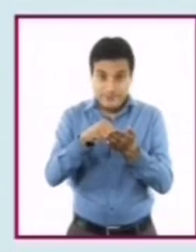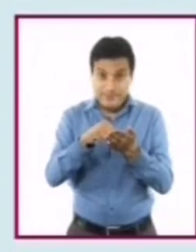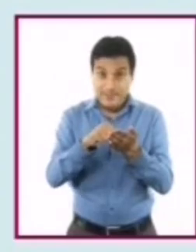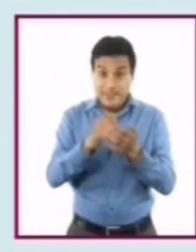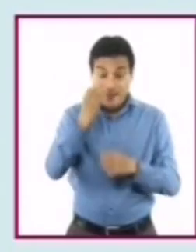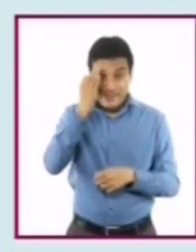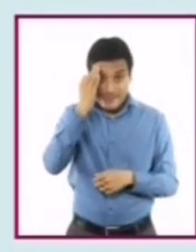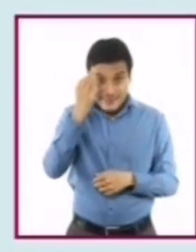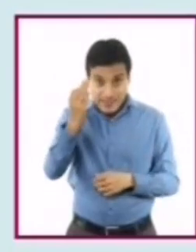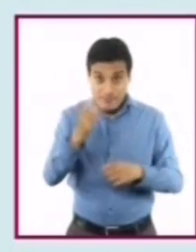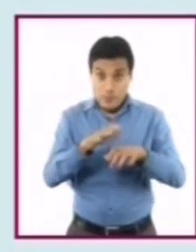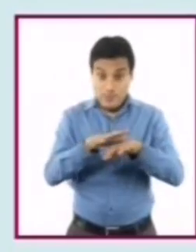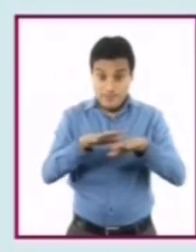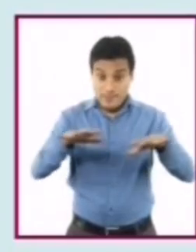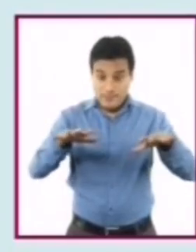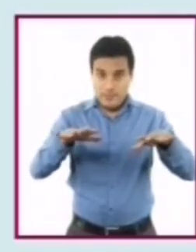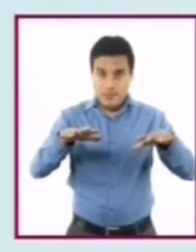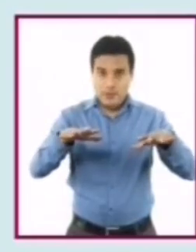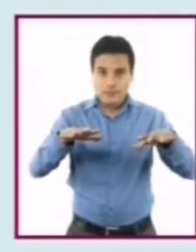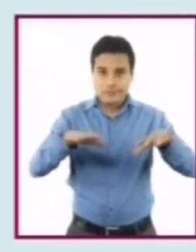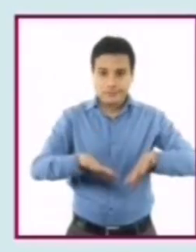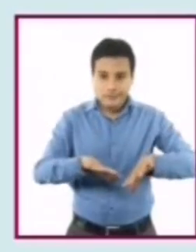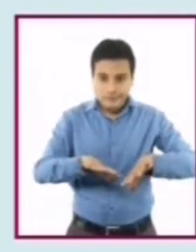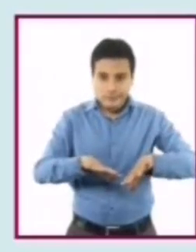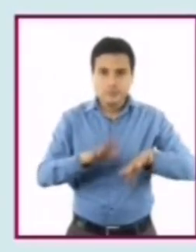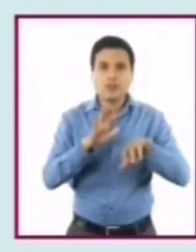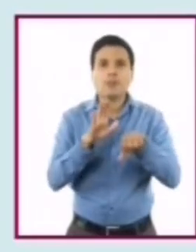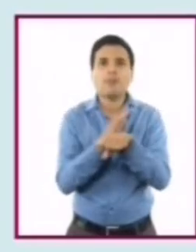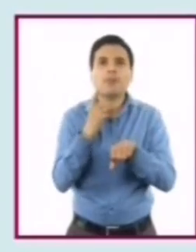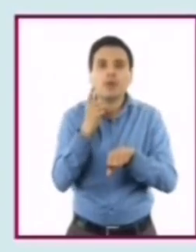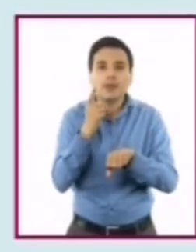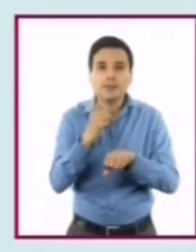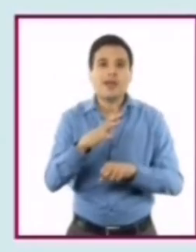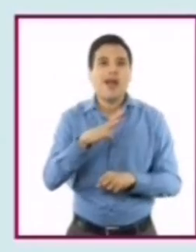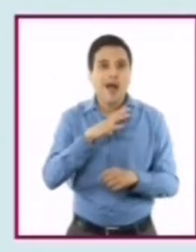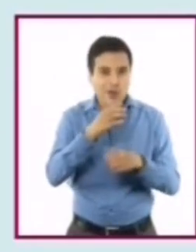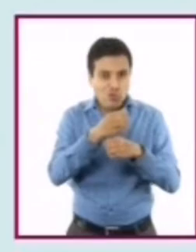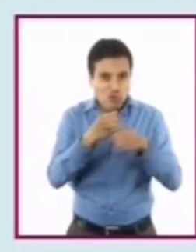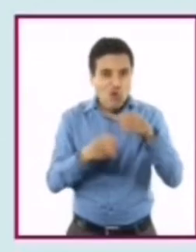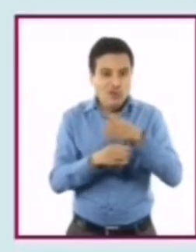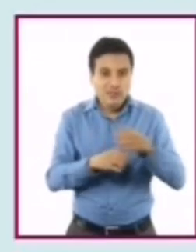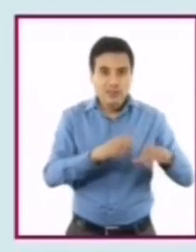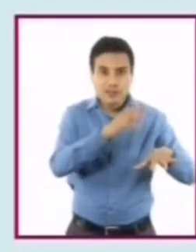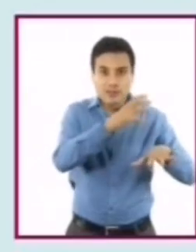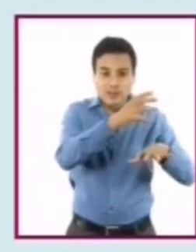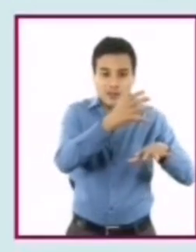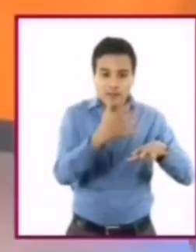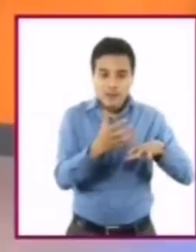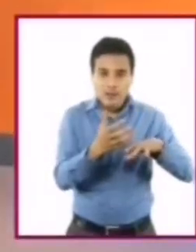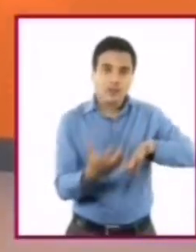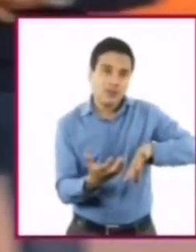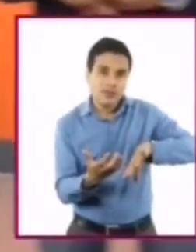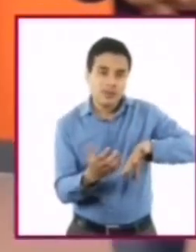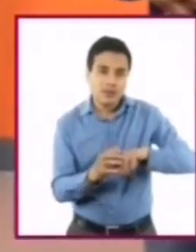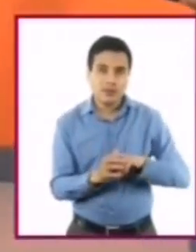la presencia de materia y energía, y no como simplemente una fuerza de